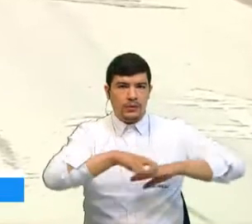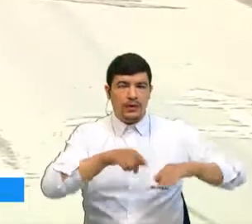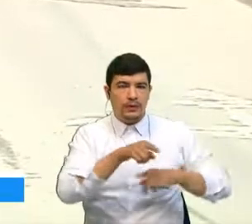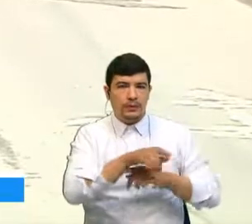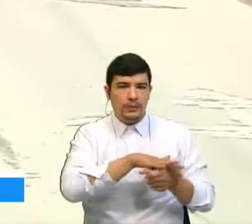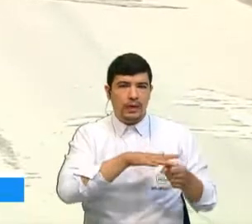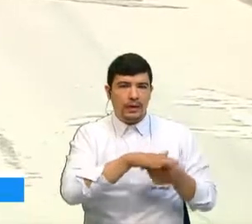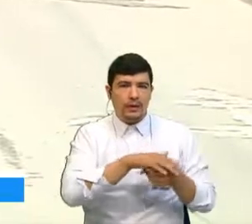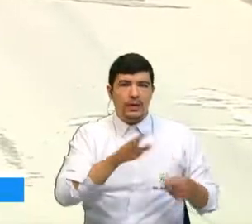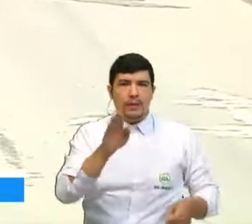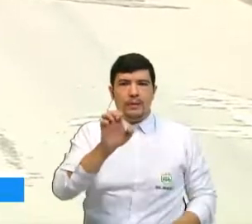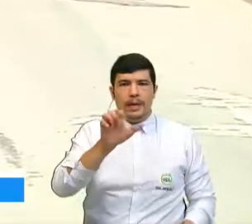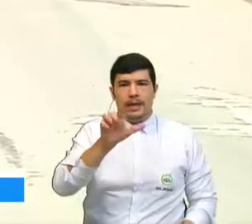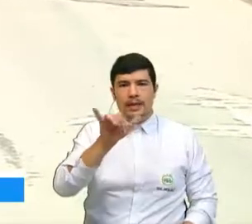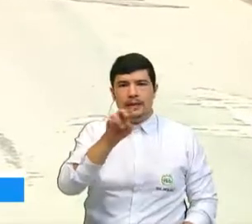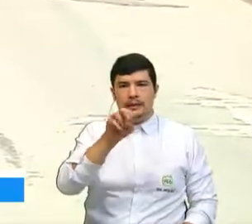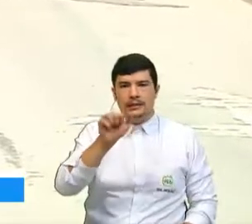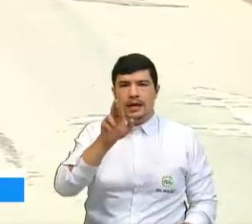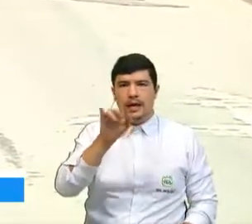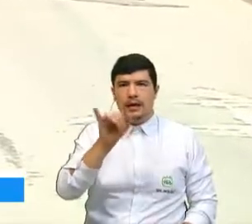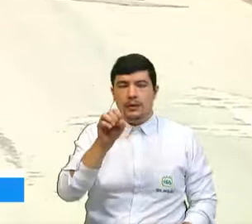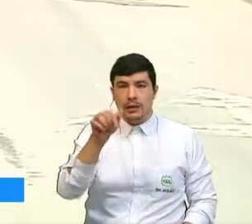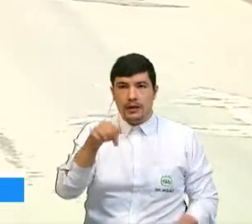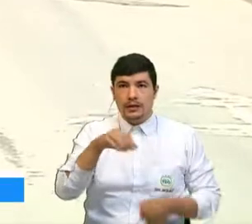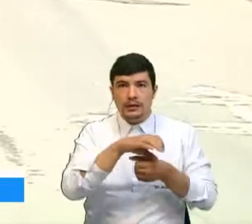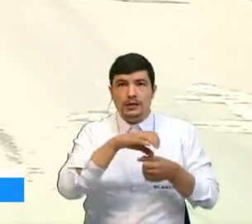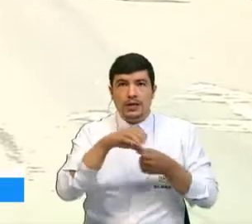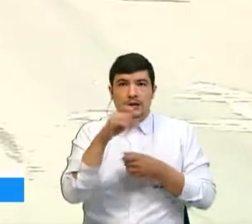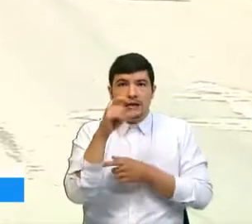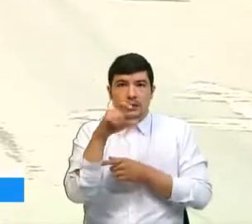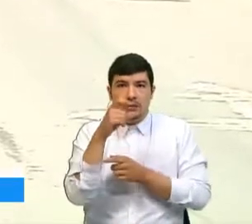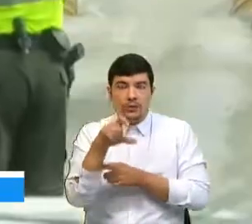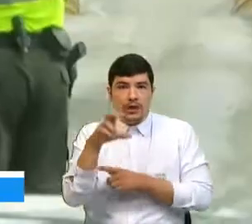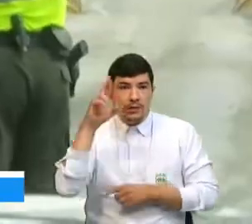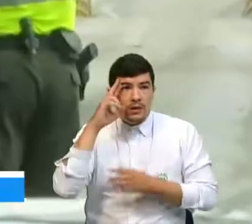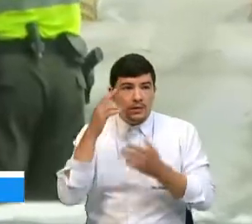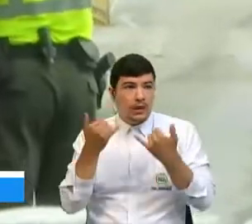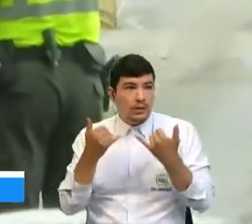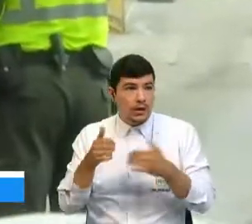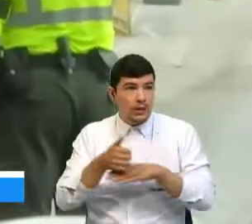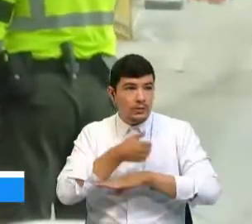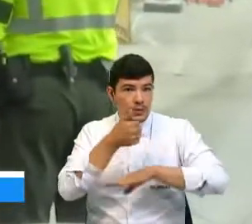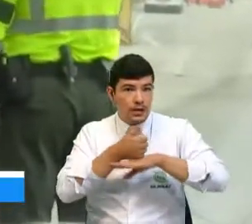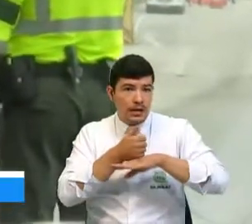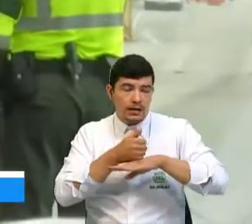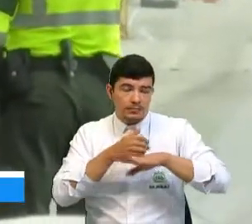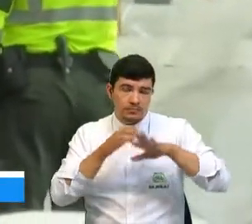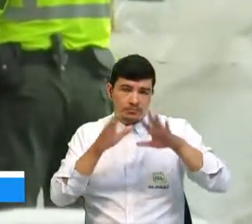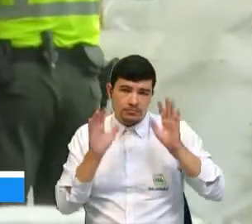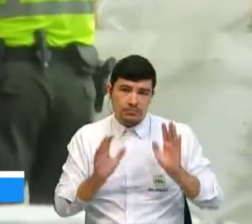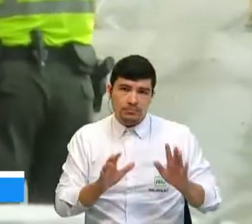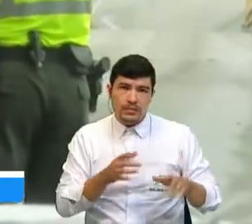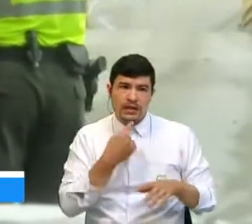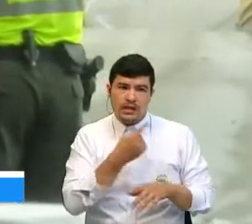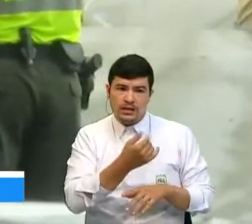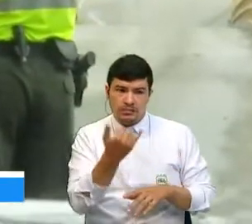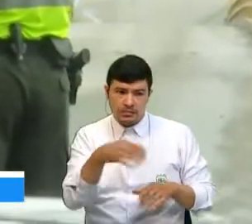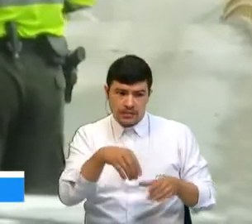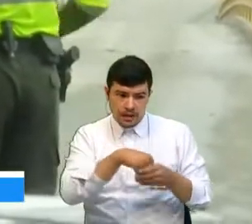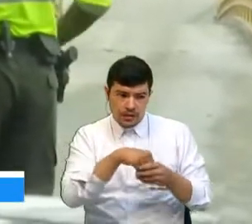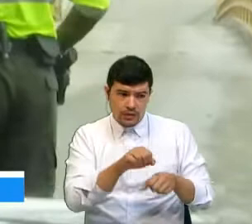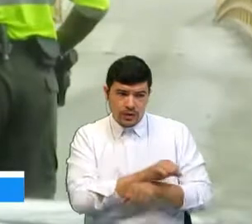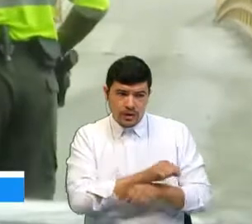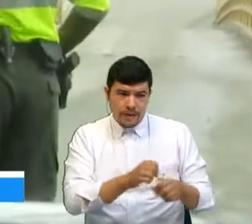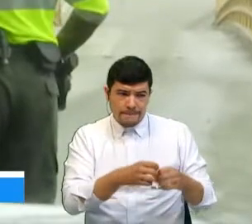barrio Belisario, aquí en la ciudad de Cúcuta. Las autoridades por ahora descartaron que hayan explosivos en